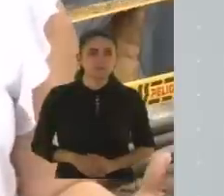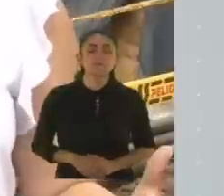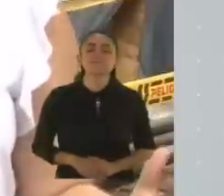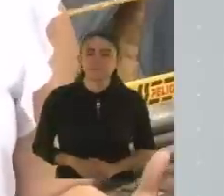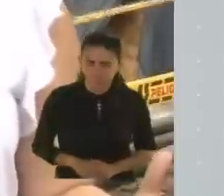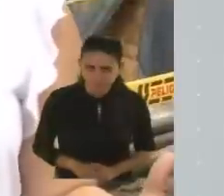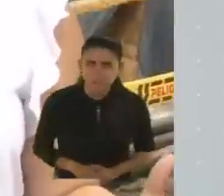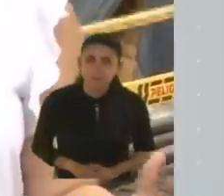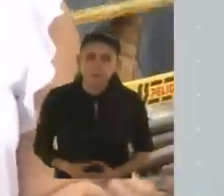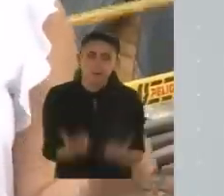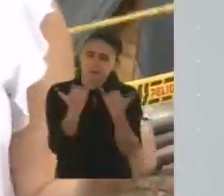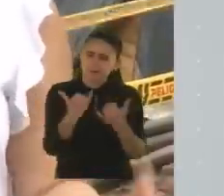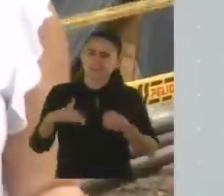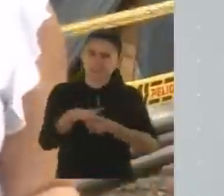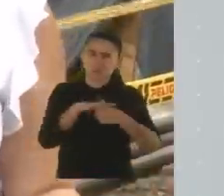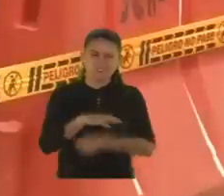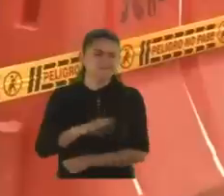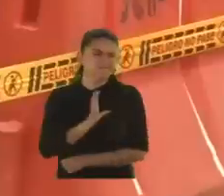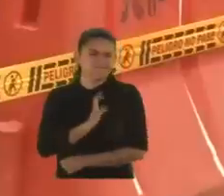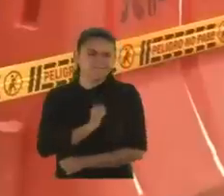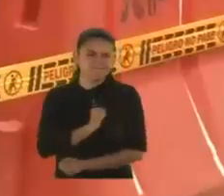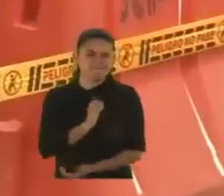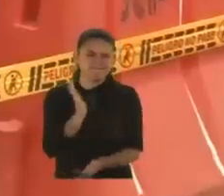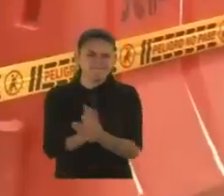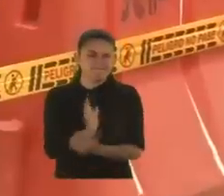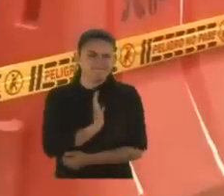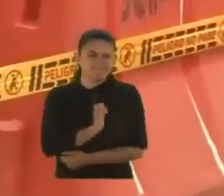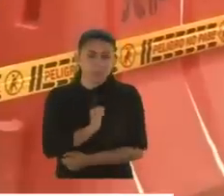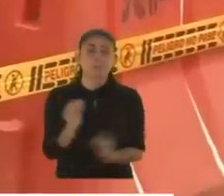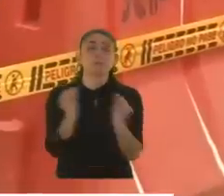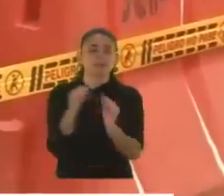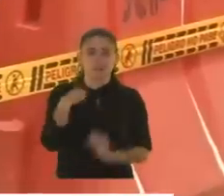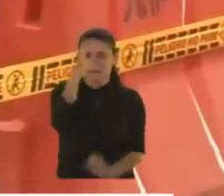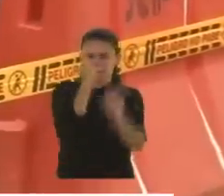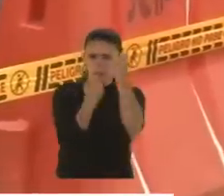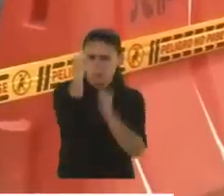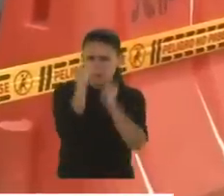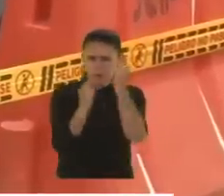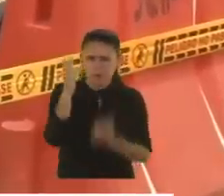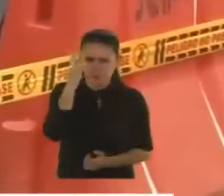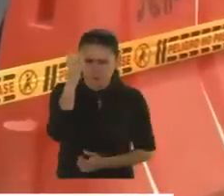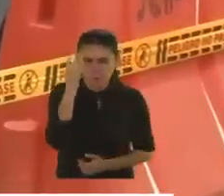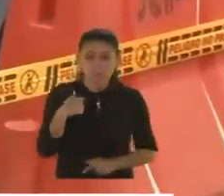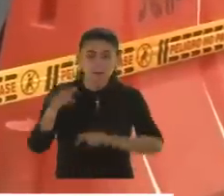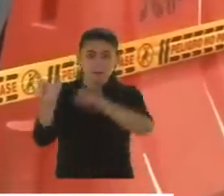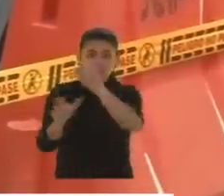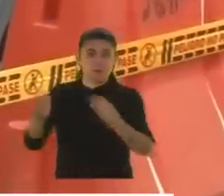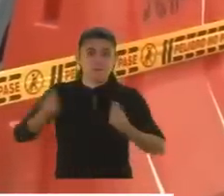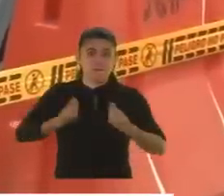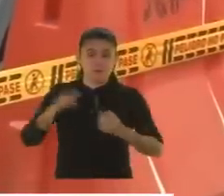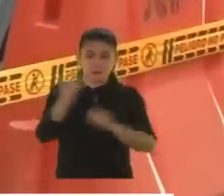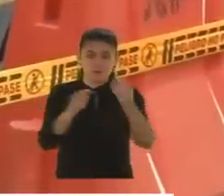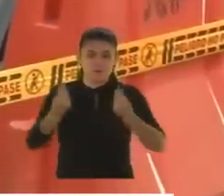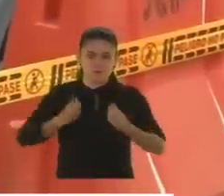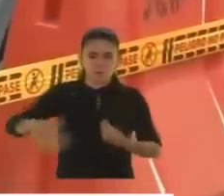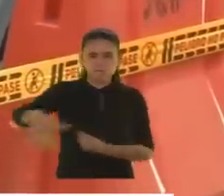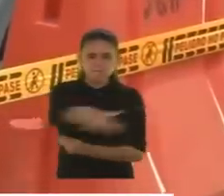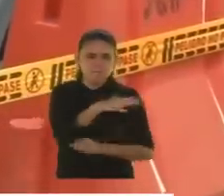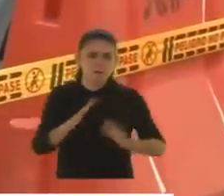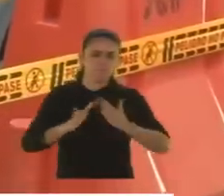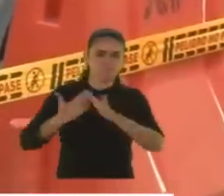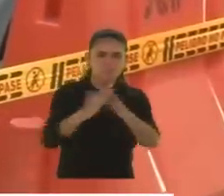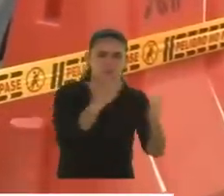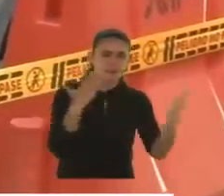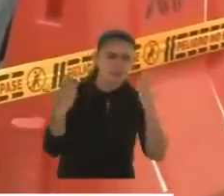Pues es que miren, es una situación lamentable, pero además de preocupante, porque lo que dicen los habitantes de estas veredas y corregimientos